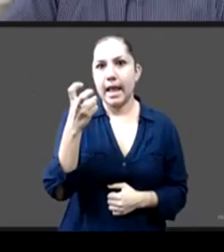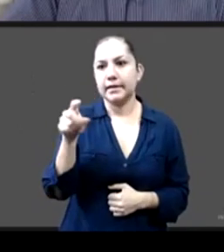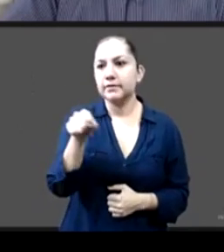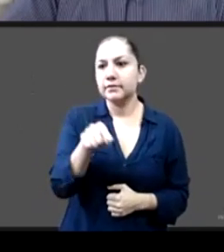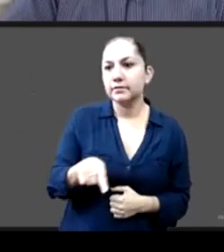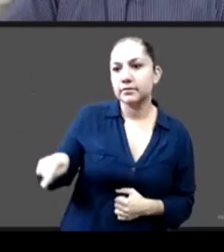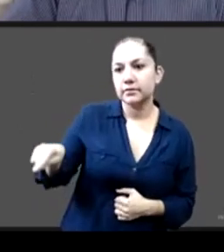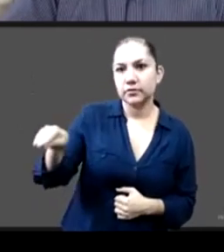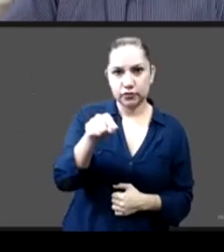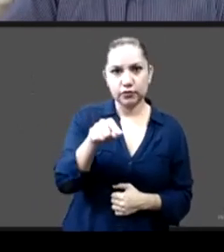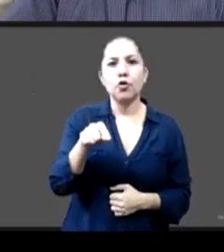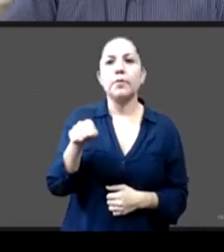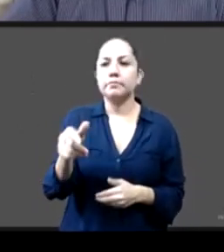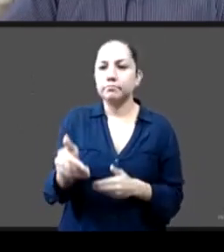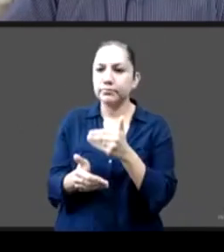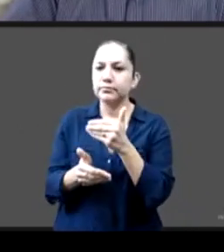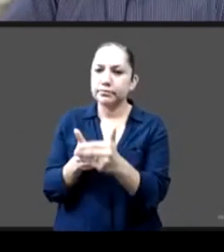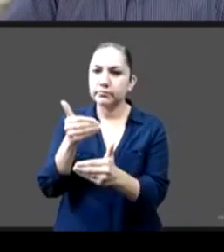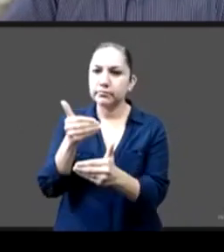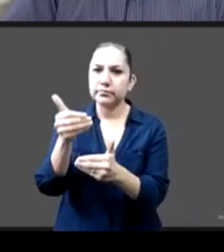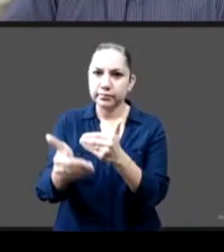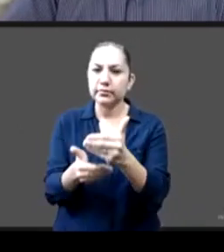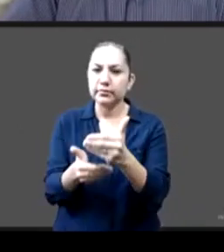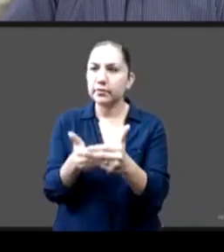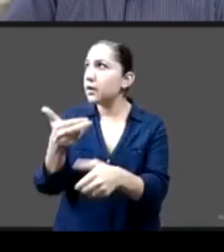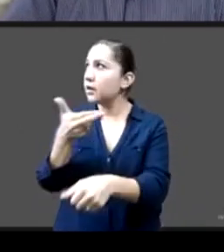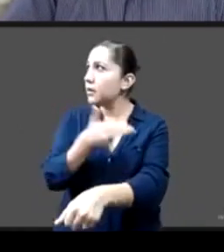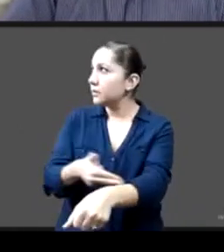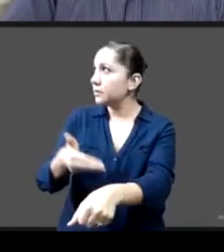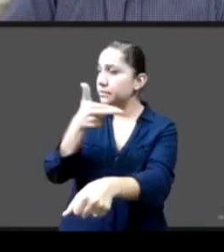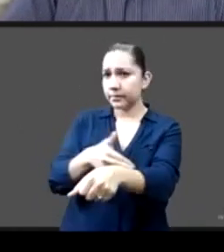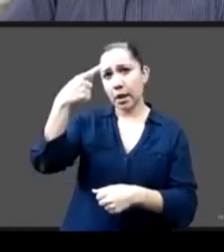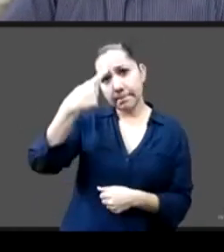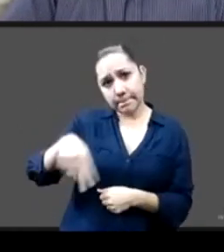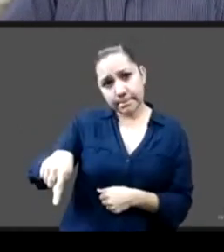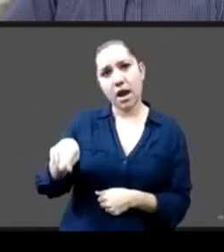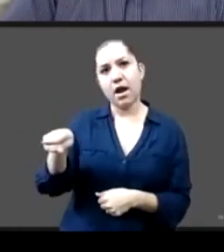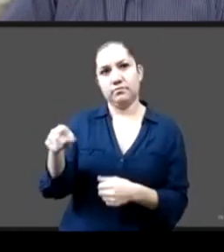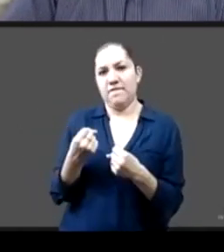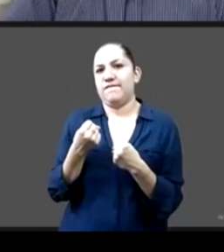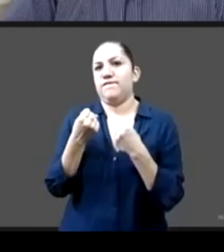haciendo que sea fuerte, una fiscalía fuerte.